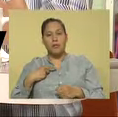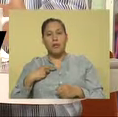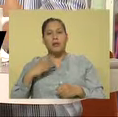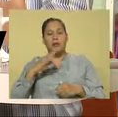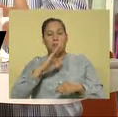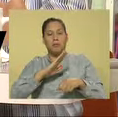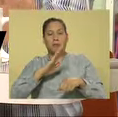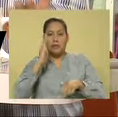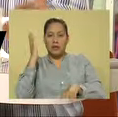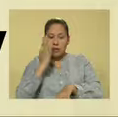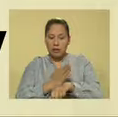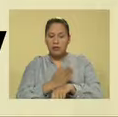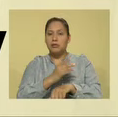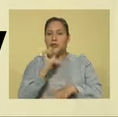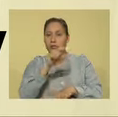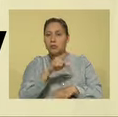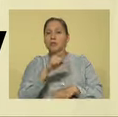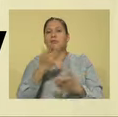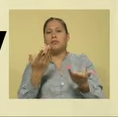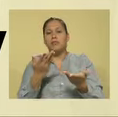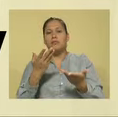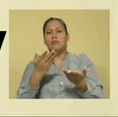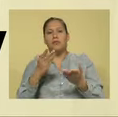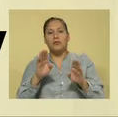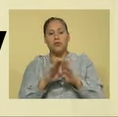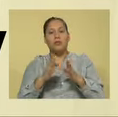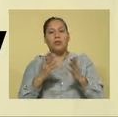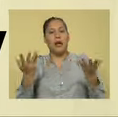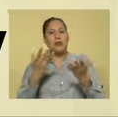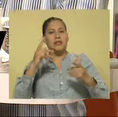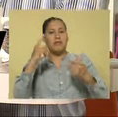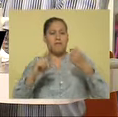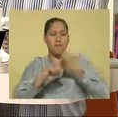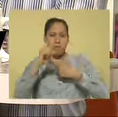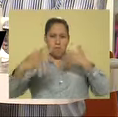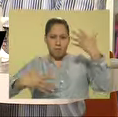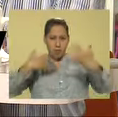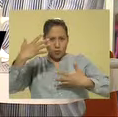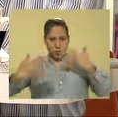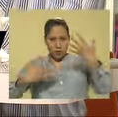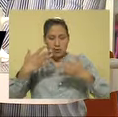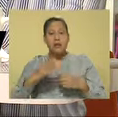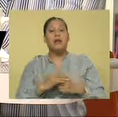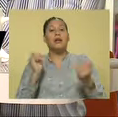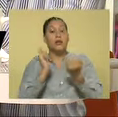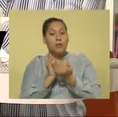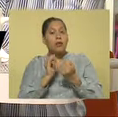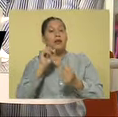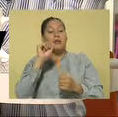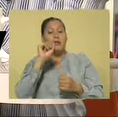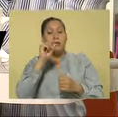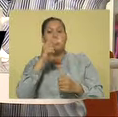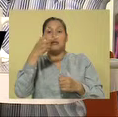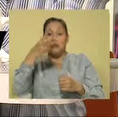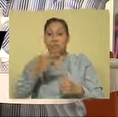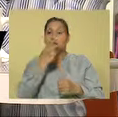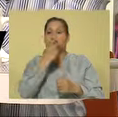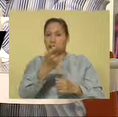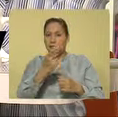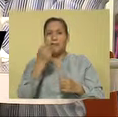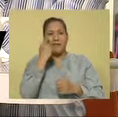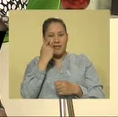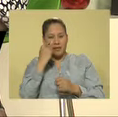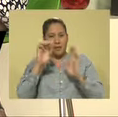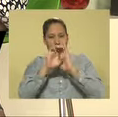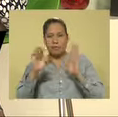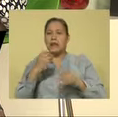sanción que se le pueda imponer por generar violencia eh también nos dice Fíjate que